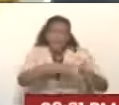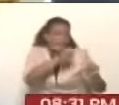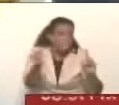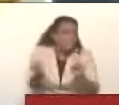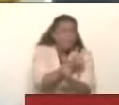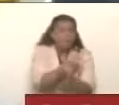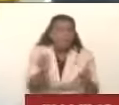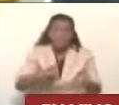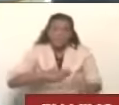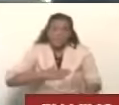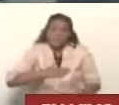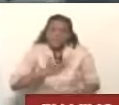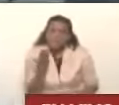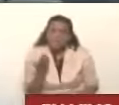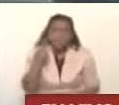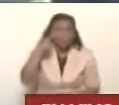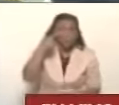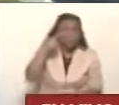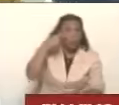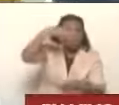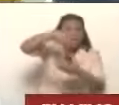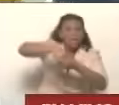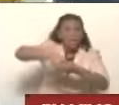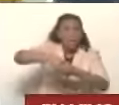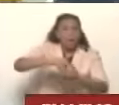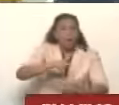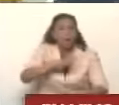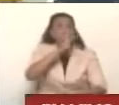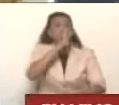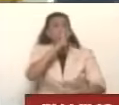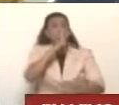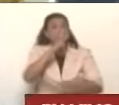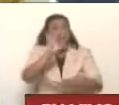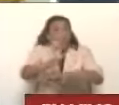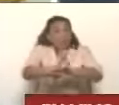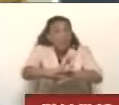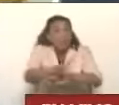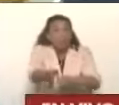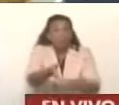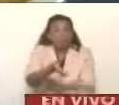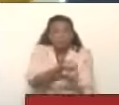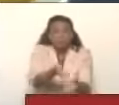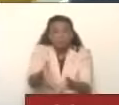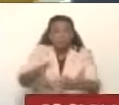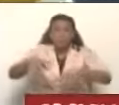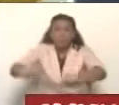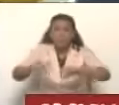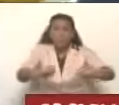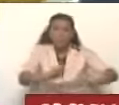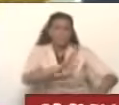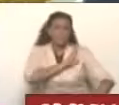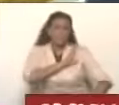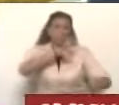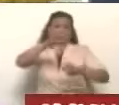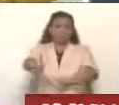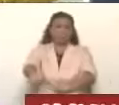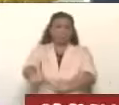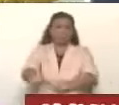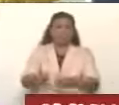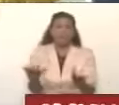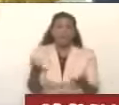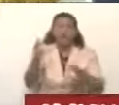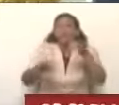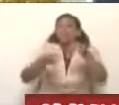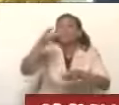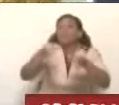violencia. Fíjate cómo llevaron la violencia criminal a Ecuador y tomaron Ecuador con la violencia criminal para